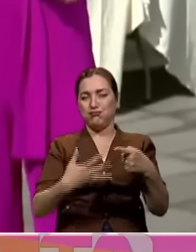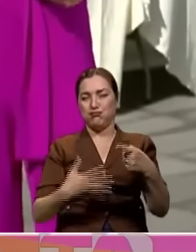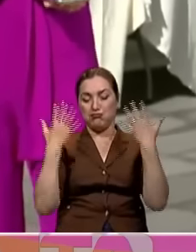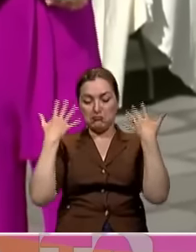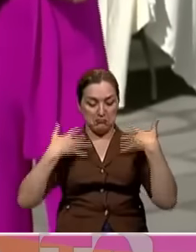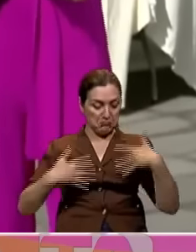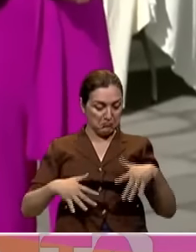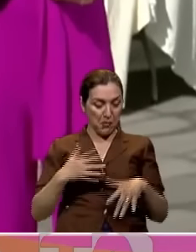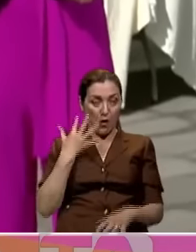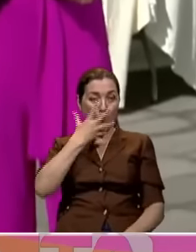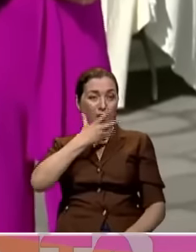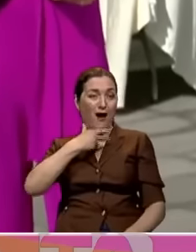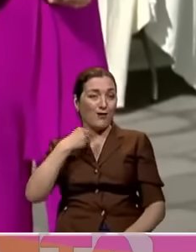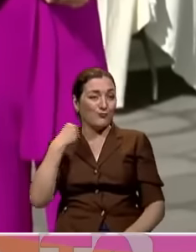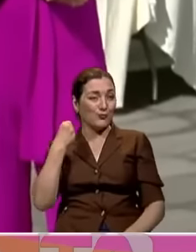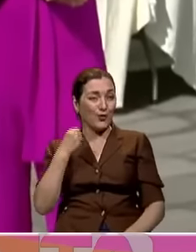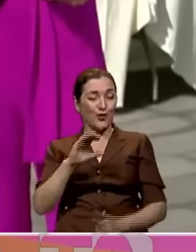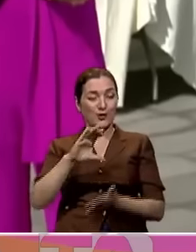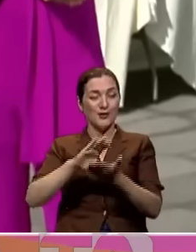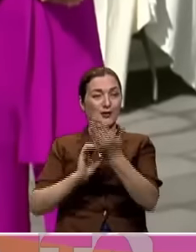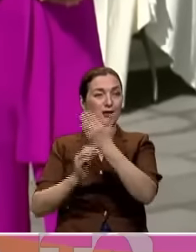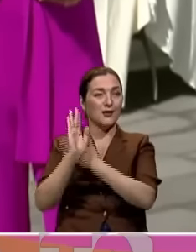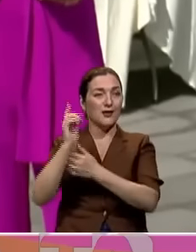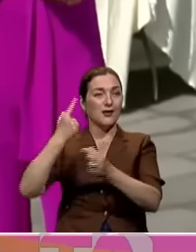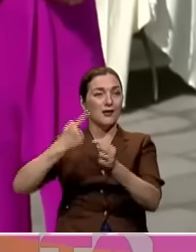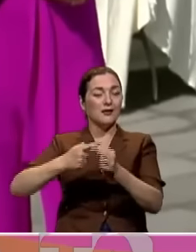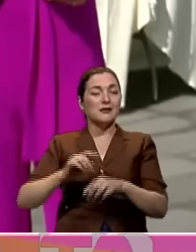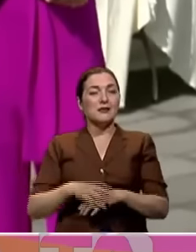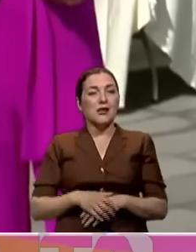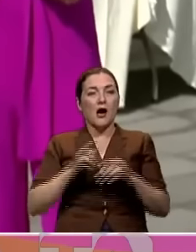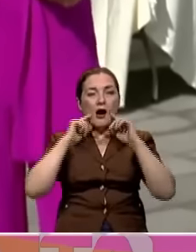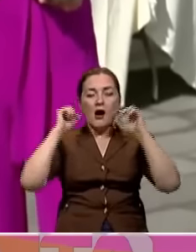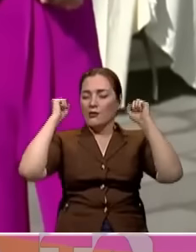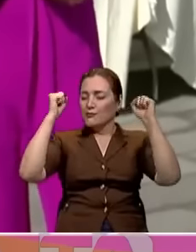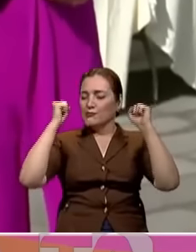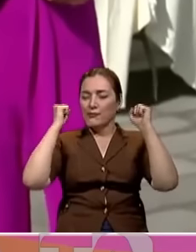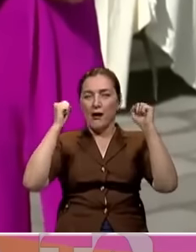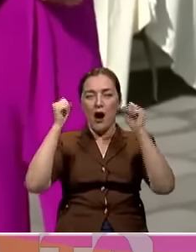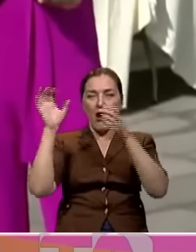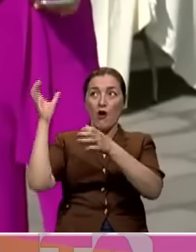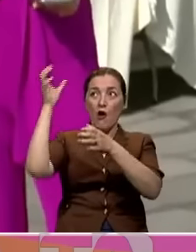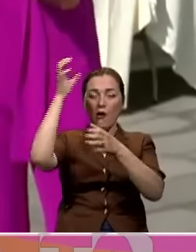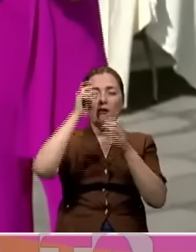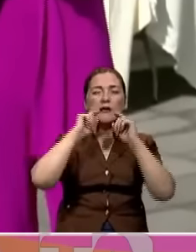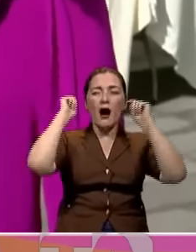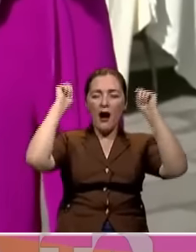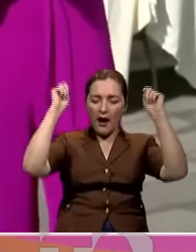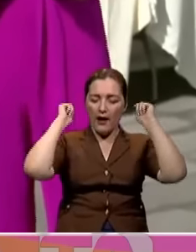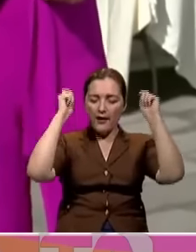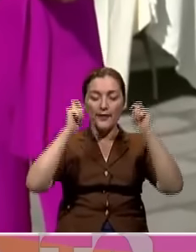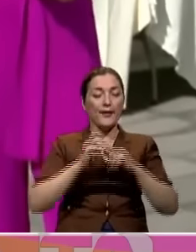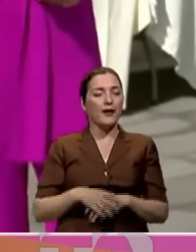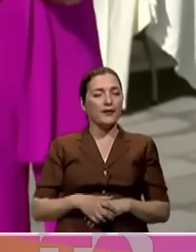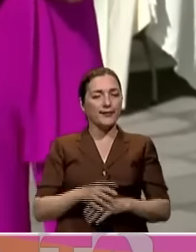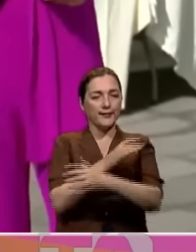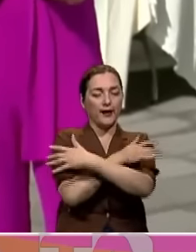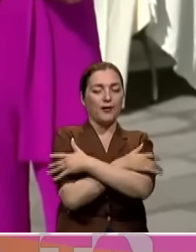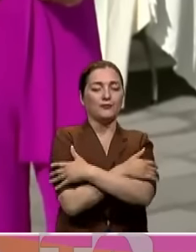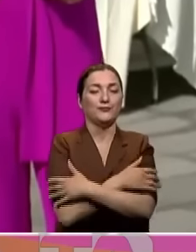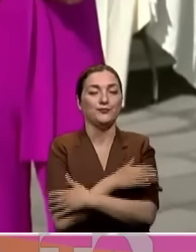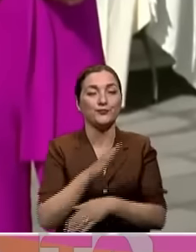guapísimos compañeros. ¡Bellos! Centro Histórico de Quito, con energía, con globos y con gritos por allá. Un abrazo desde